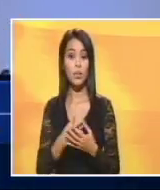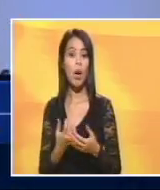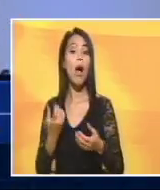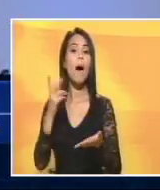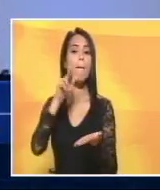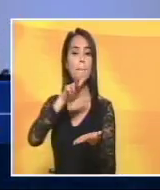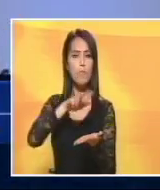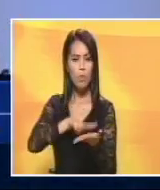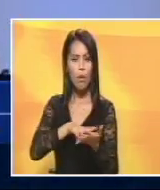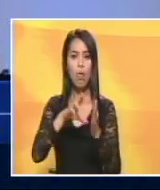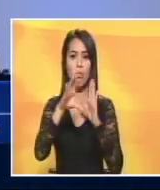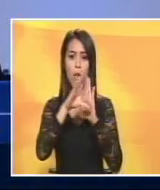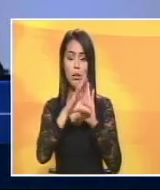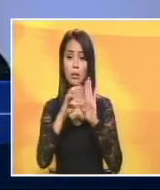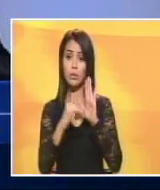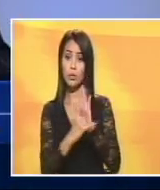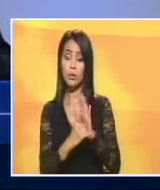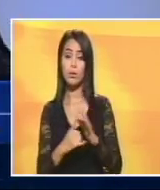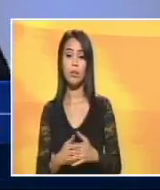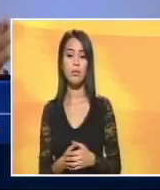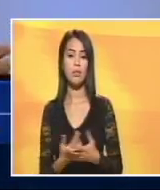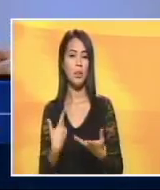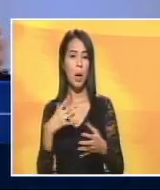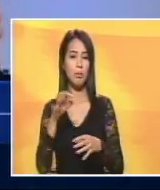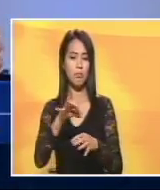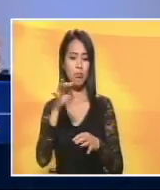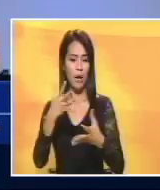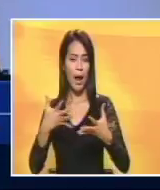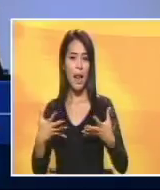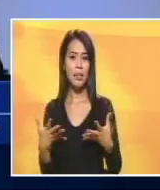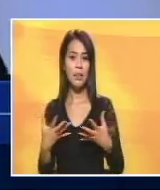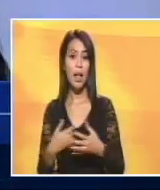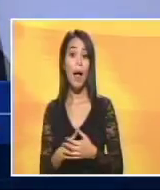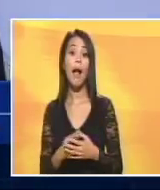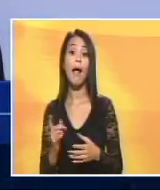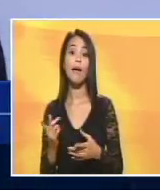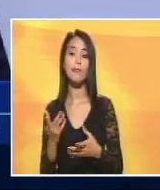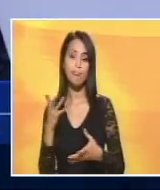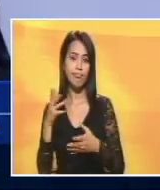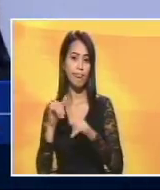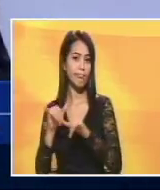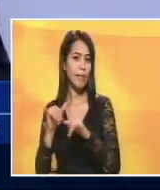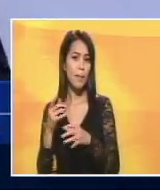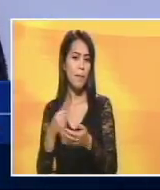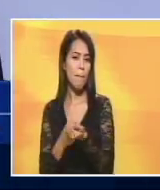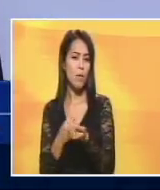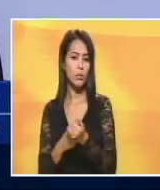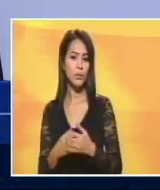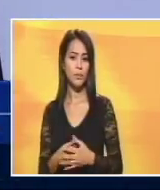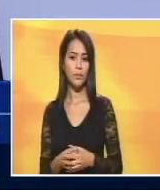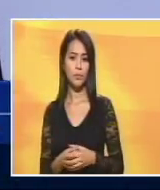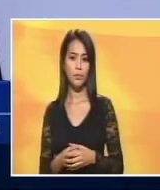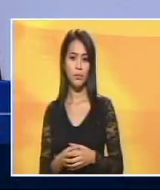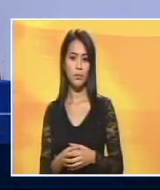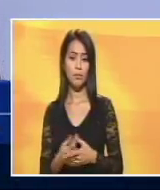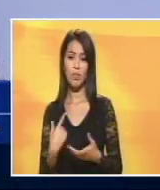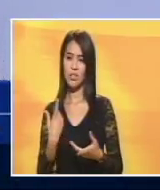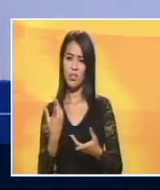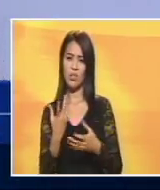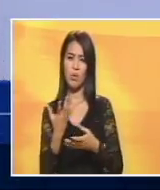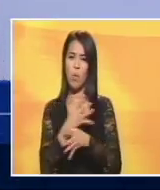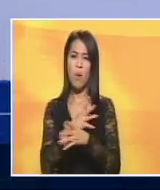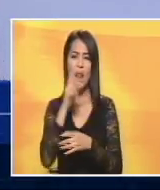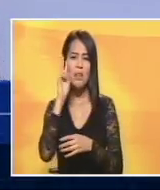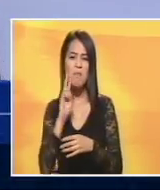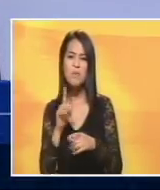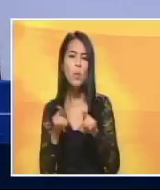Asamblea Constituyente y que quienes resulten electos tendrán que someterse a esa instancia. Eso no es jugar